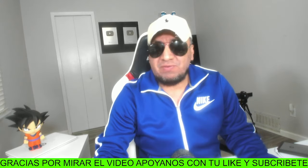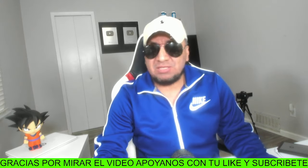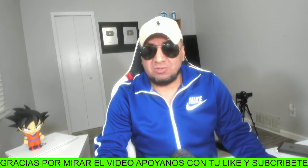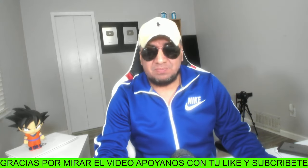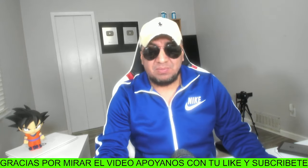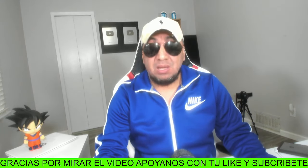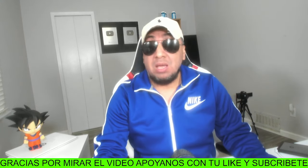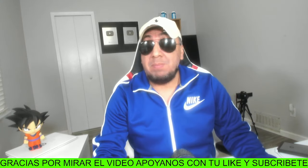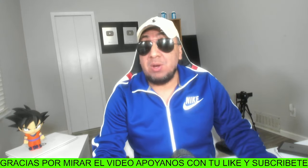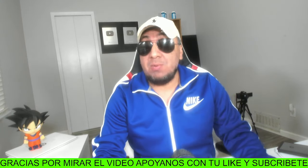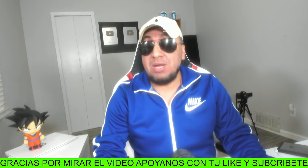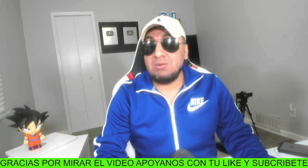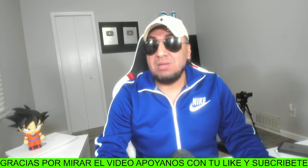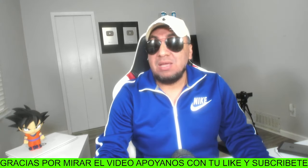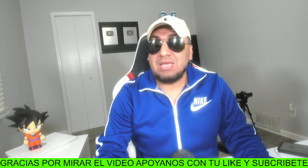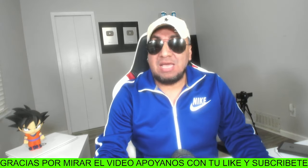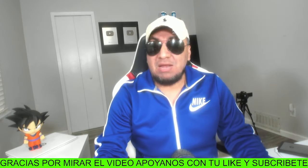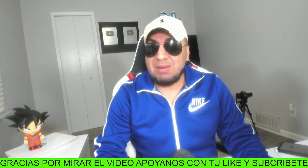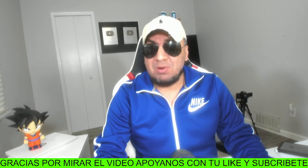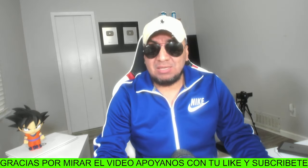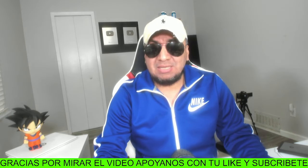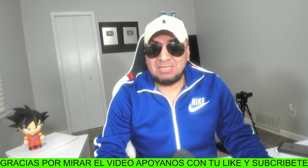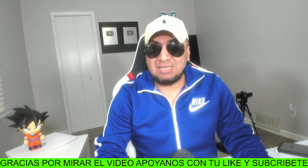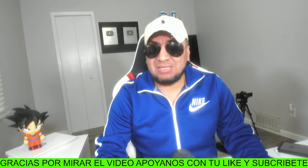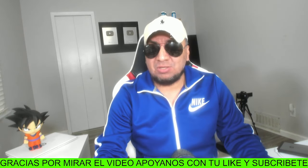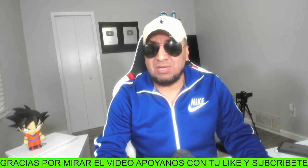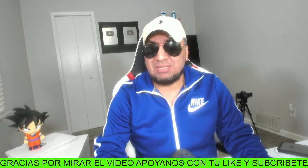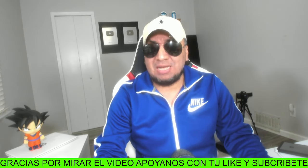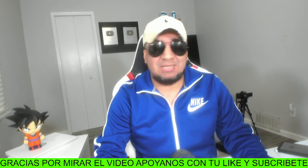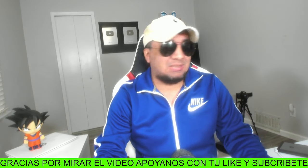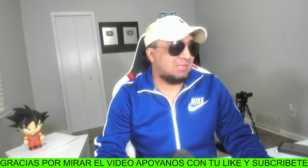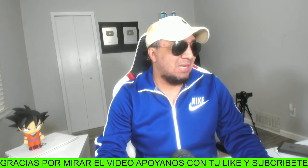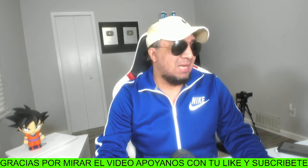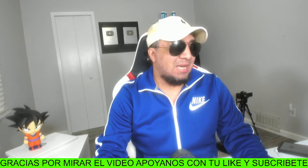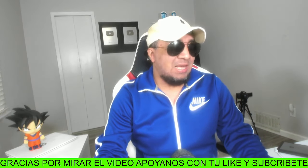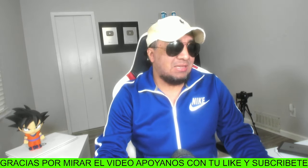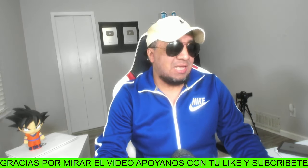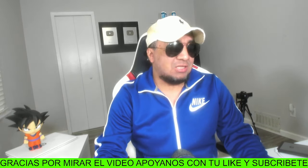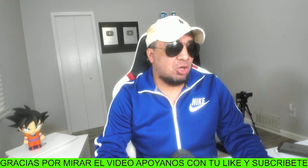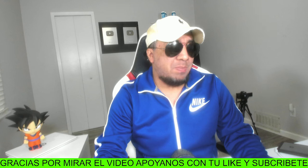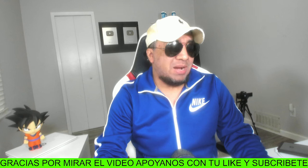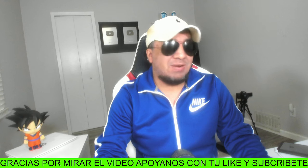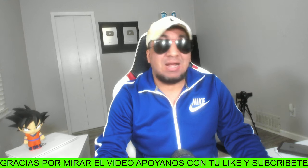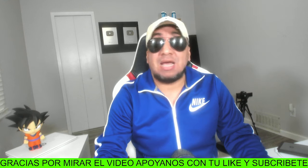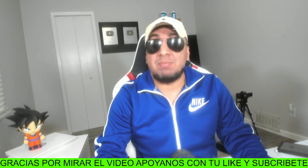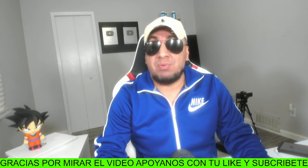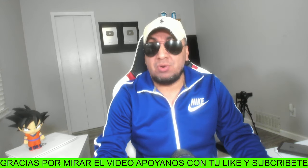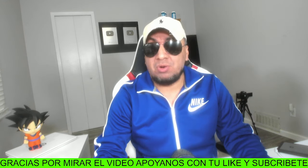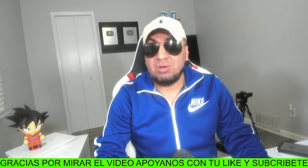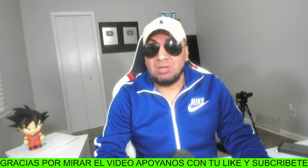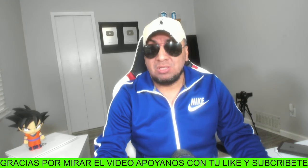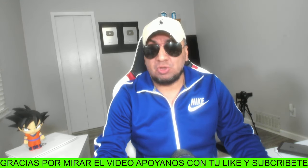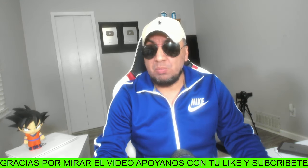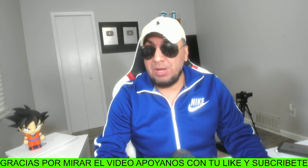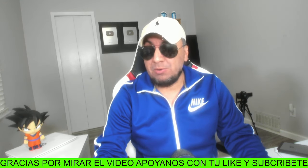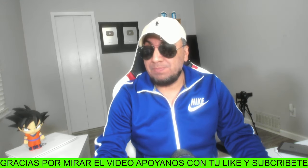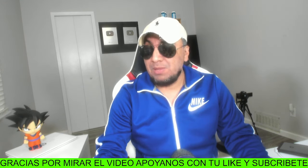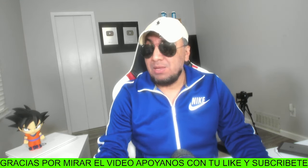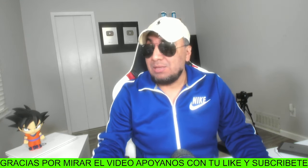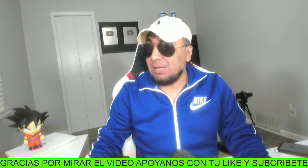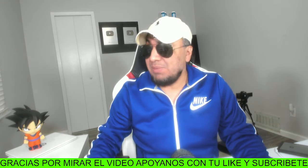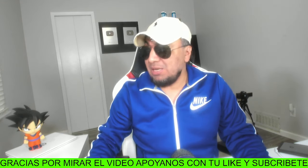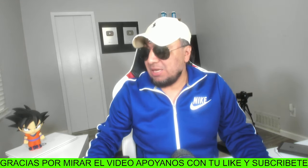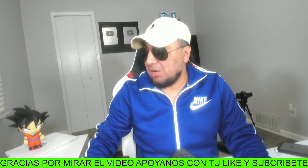sin oficio. Pero bueno, ¿qué le vamos a hacer si así son estas gentes que solo para hablar carburo son